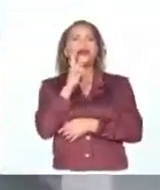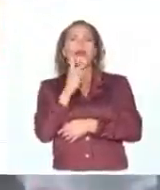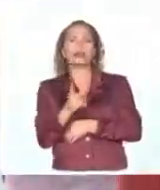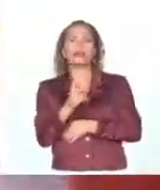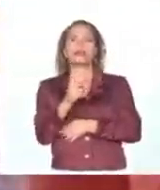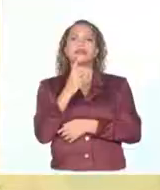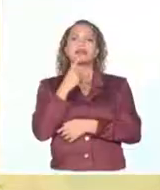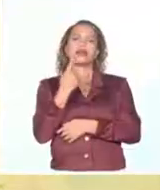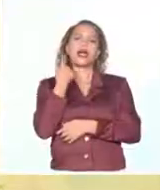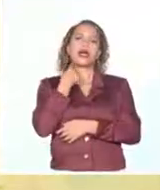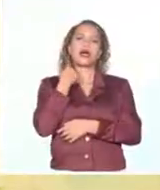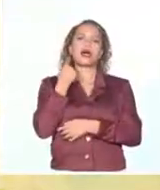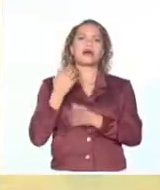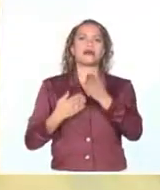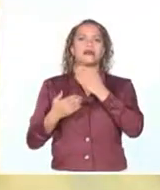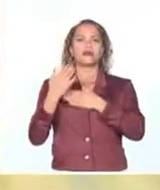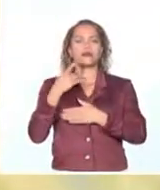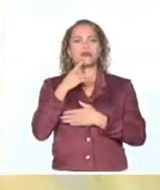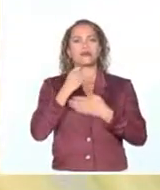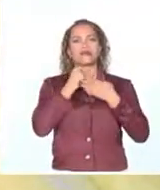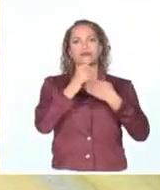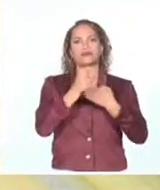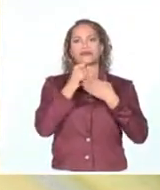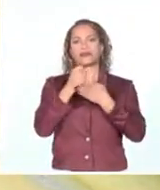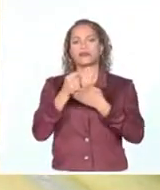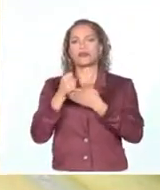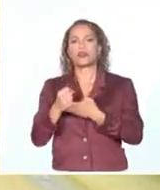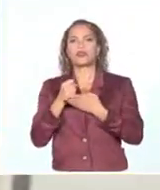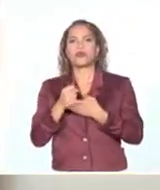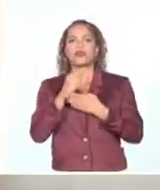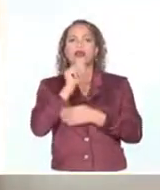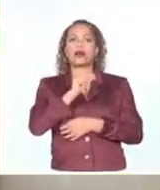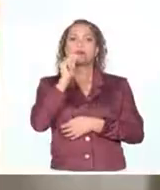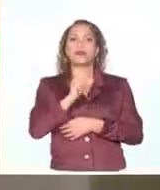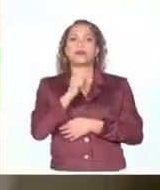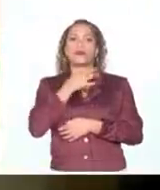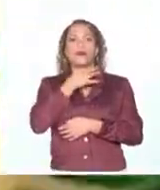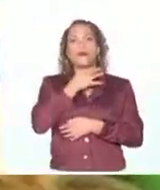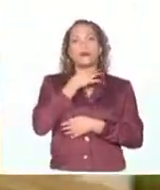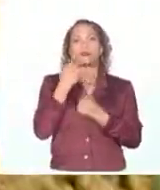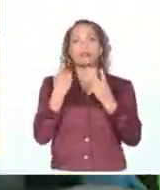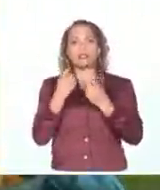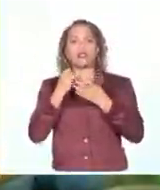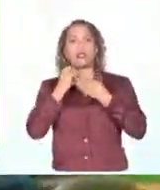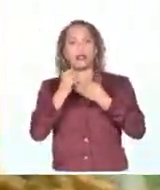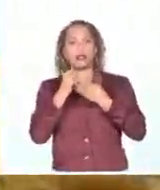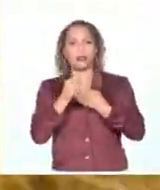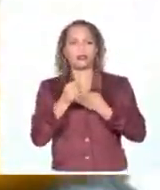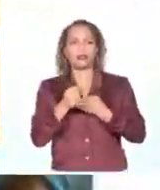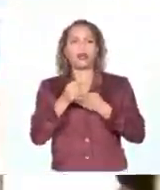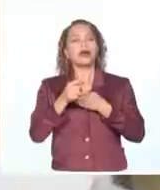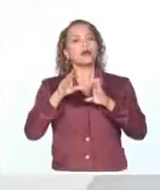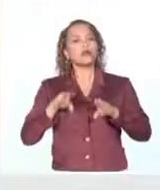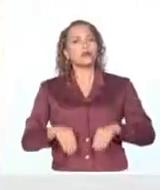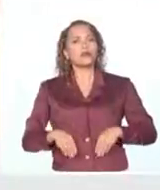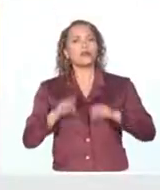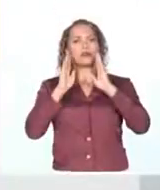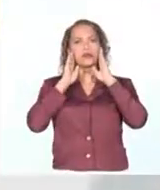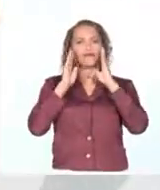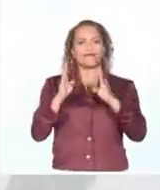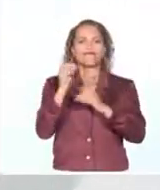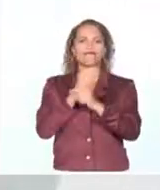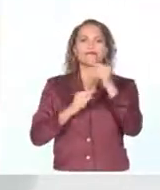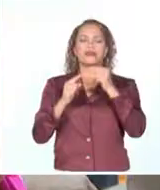durante décadas ha proporcionado acompañamiento a cuantos viven en situación de vulnerabilidad, asumiendo un enfoque que privilegia la